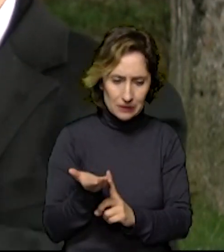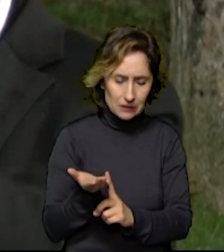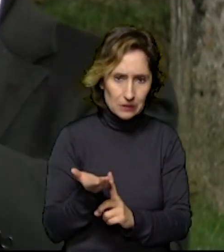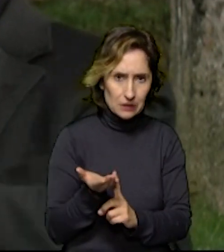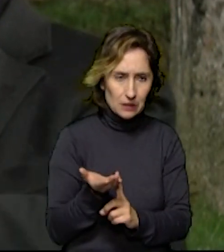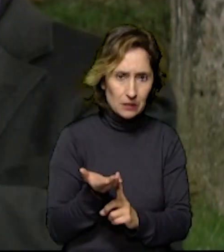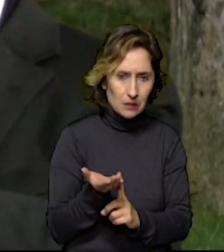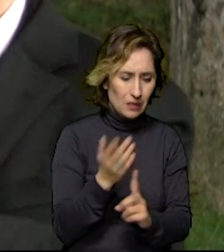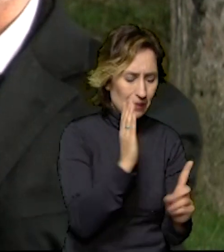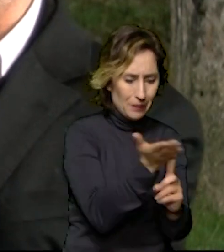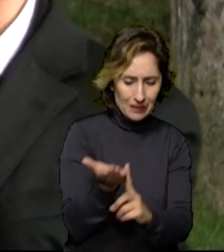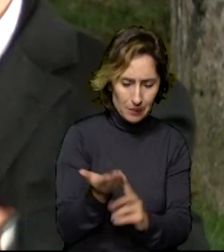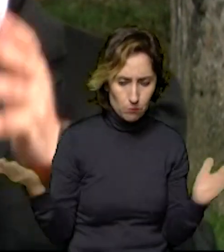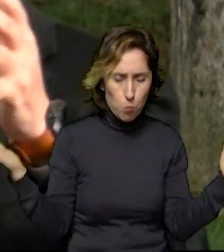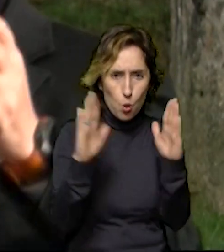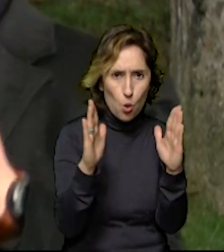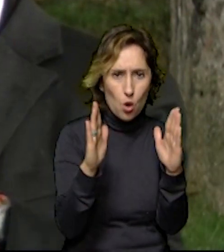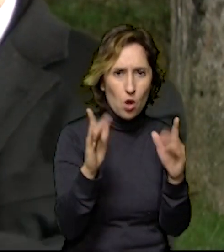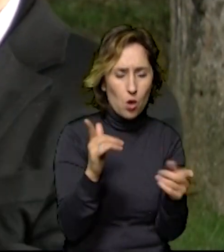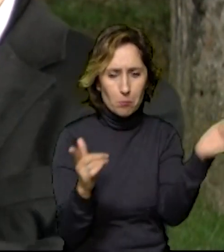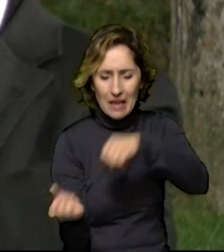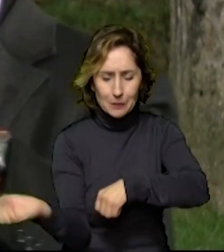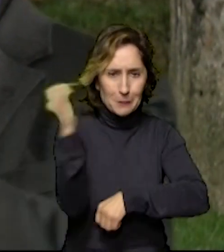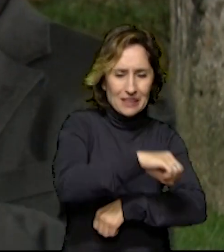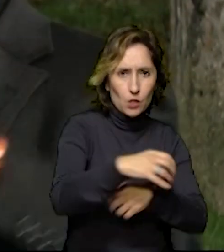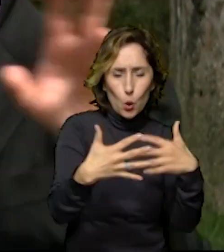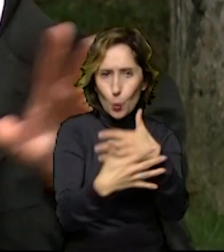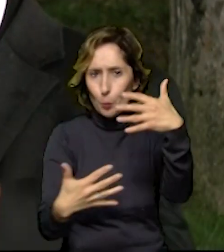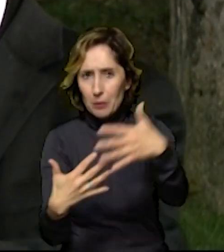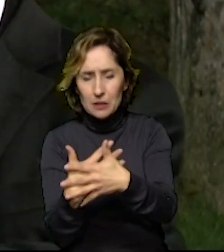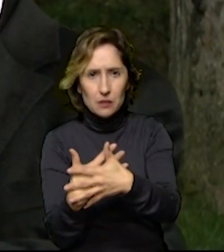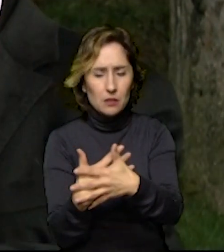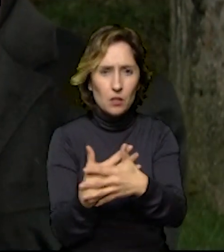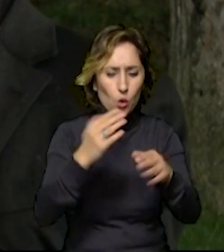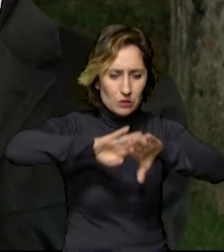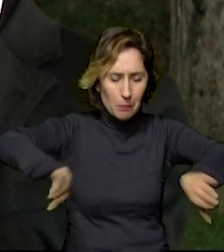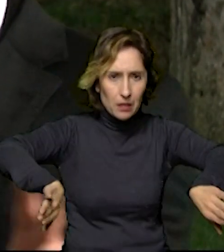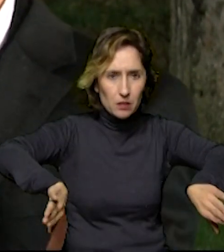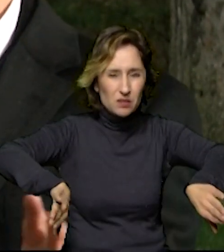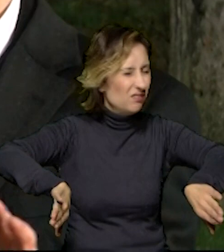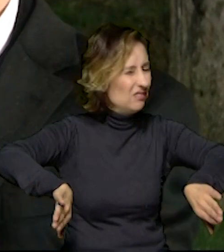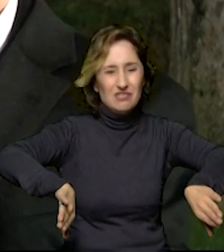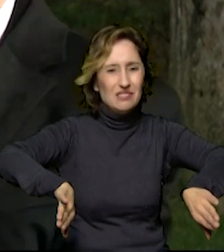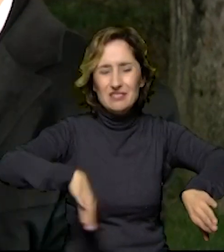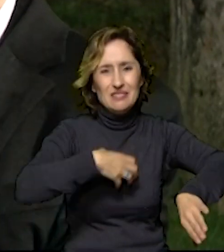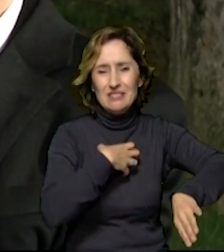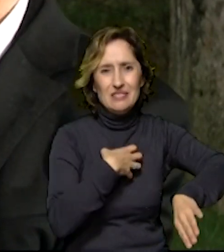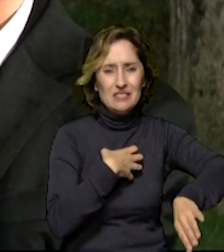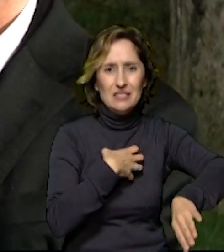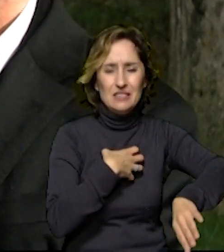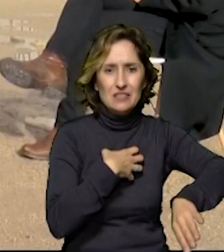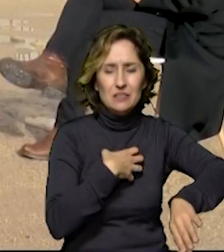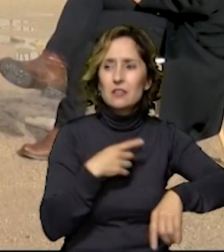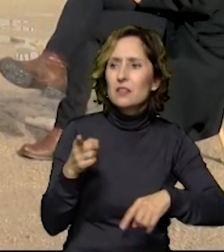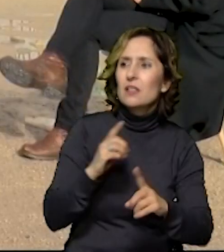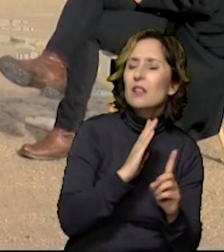contraponer víctimas contra víctimas, o igualar unos u otros, o mezclar unos con otros, o separar unos con otros, eso no es posible.